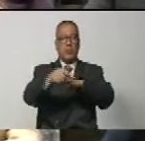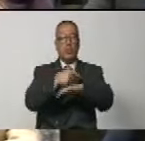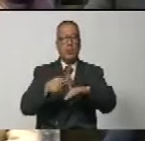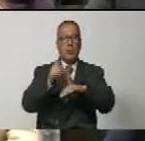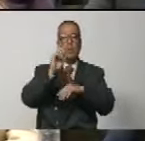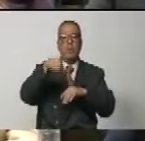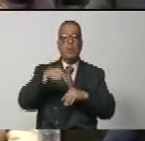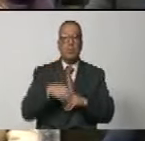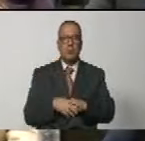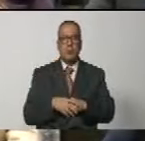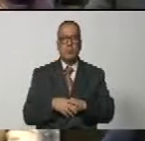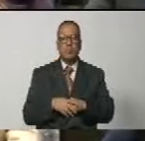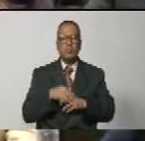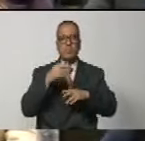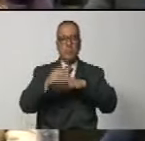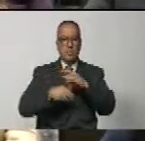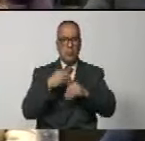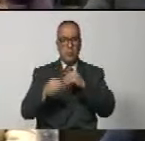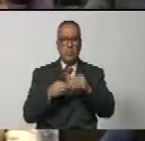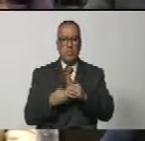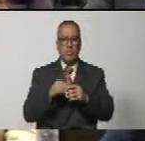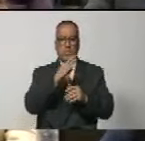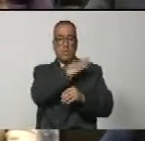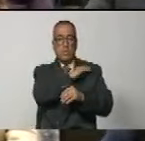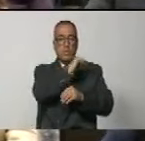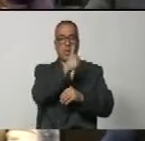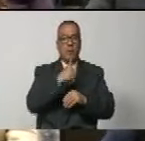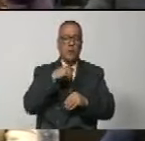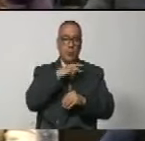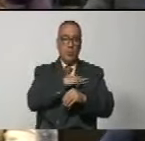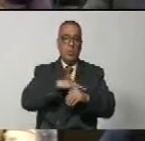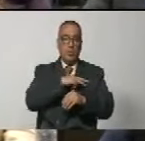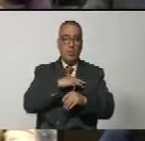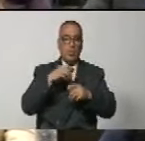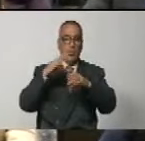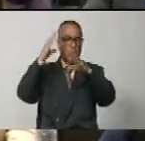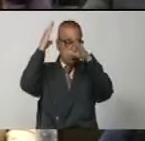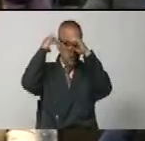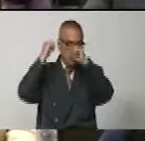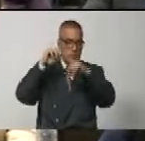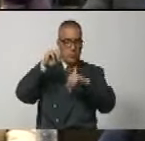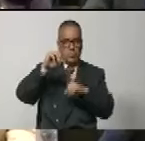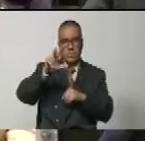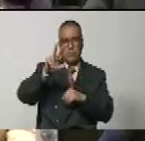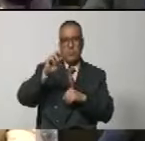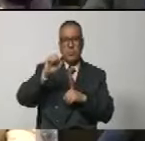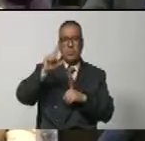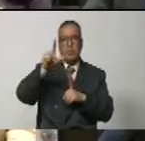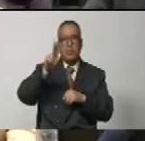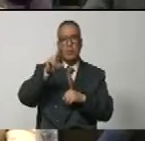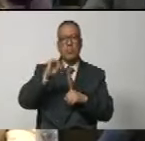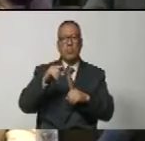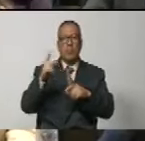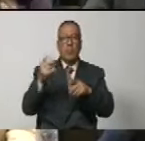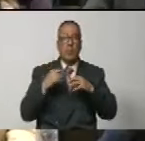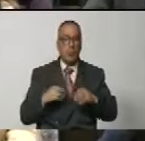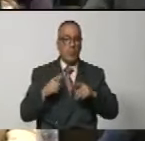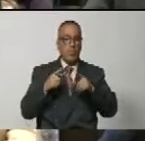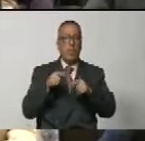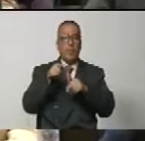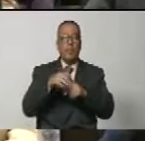y también ya ha sido jefe de misión en la Embajada de Belarus. También fue